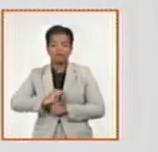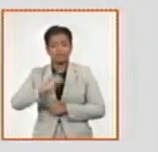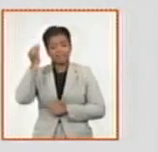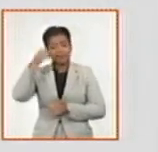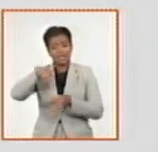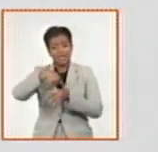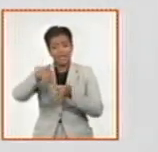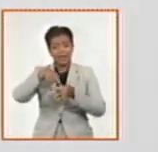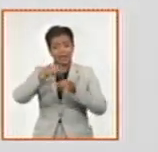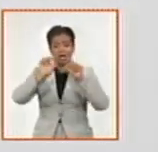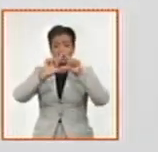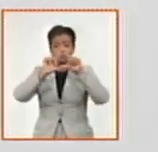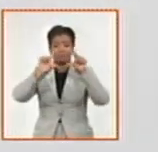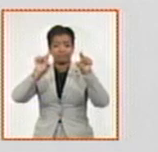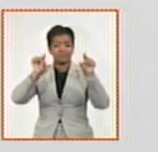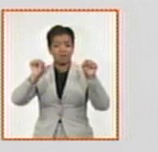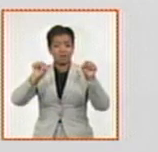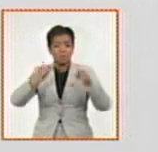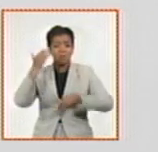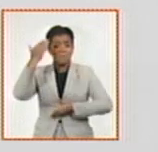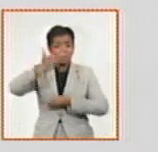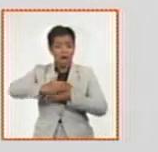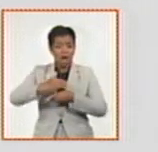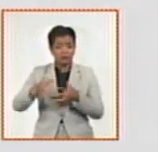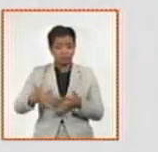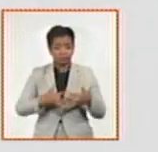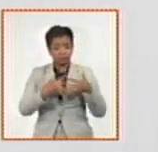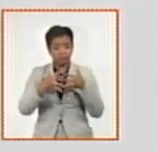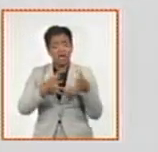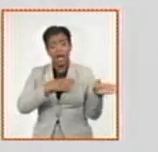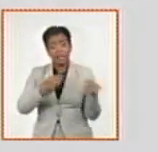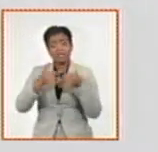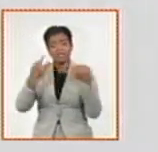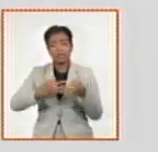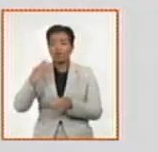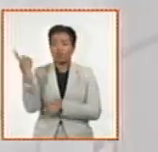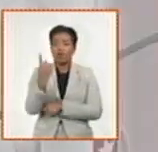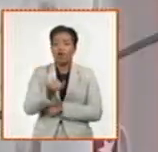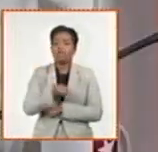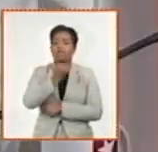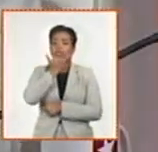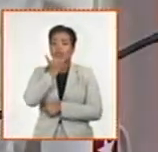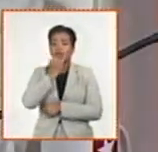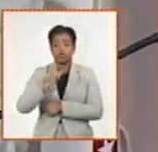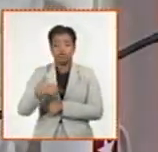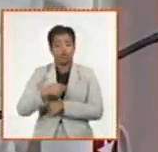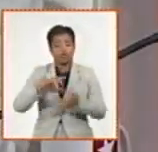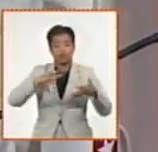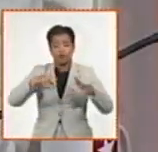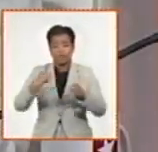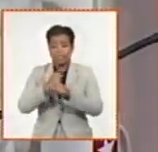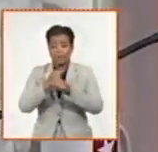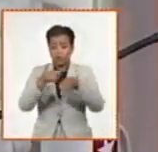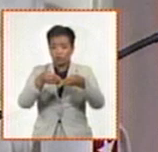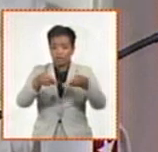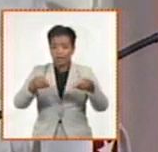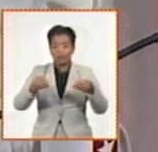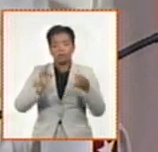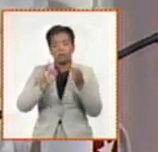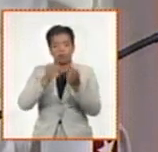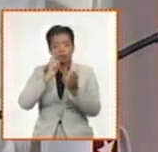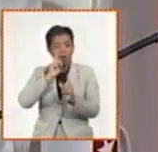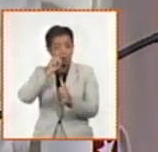bloqueada y que además muy expuesta a estos fenómenos climatológicos, la agroecología creo que ha sido el camino. Iniciamos unos